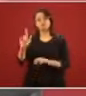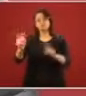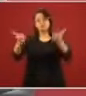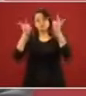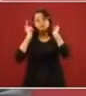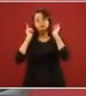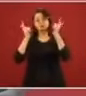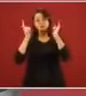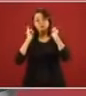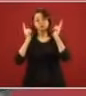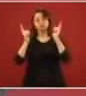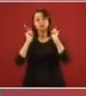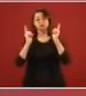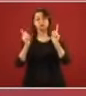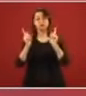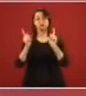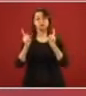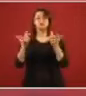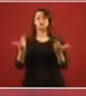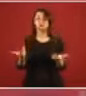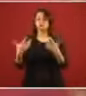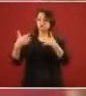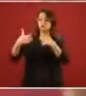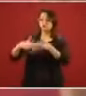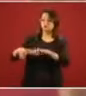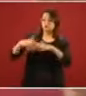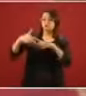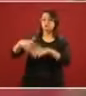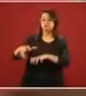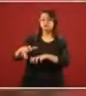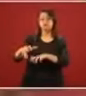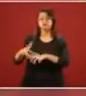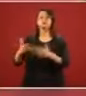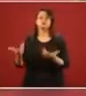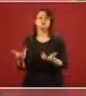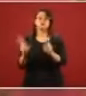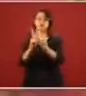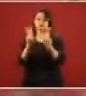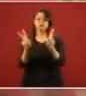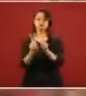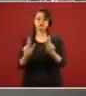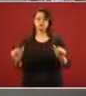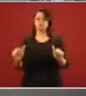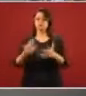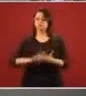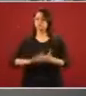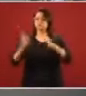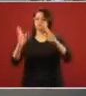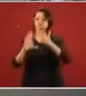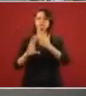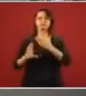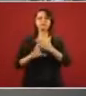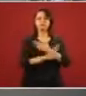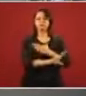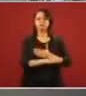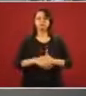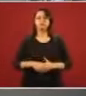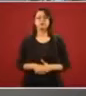y se ejerce ese derecho de manera pacífica, sin violencia. Gracias.